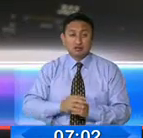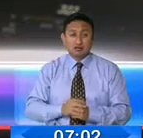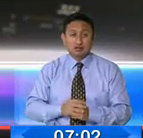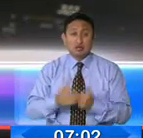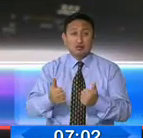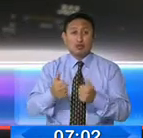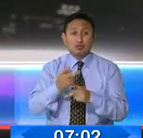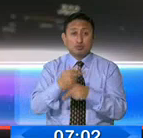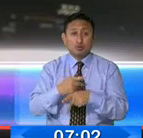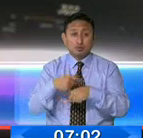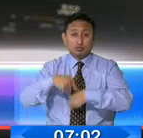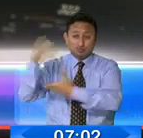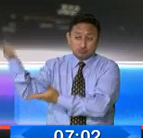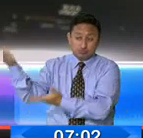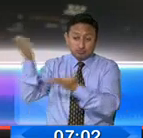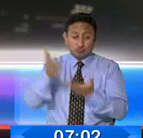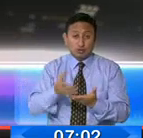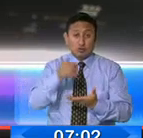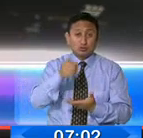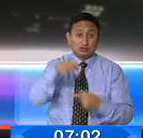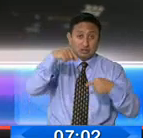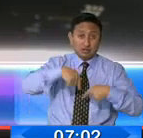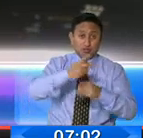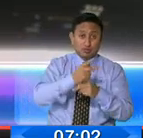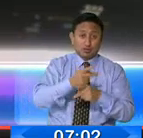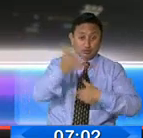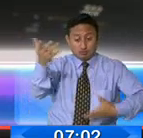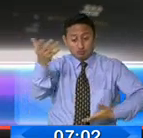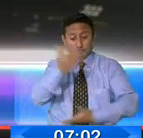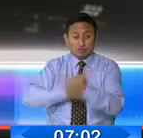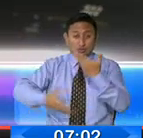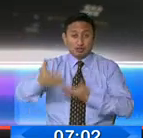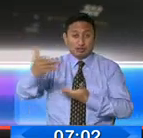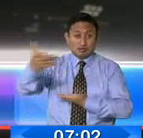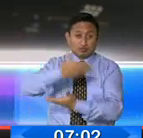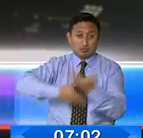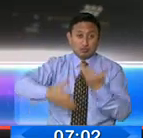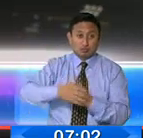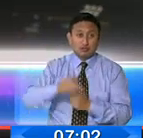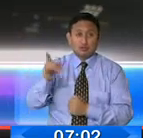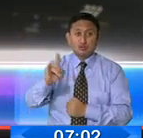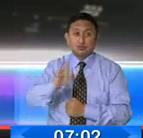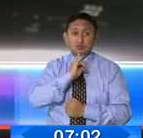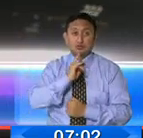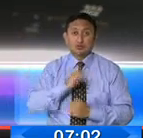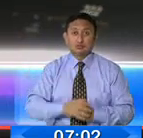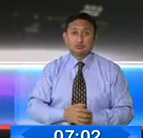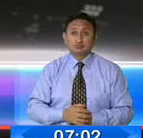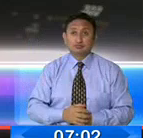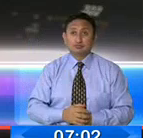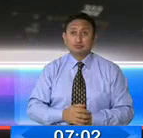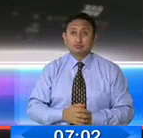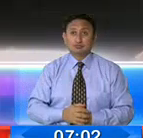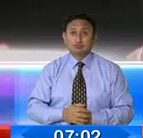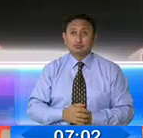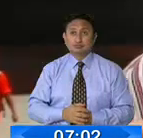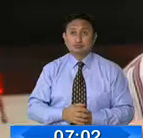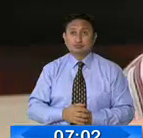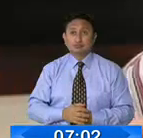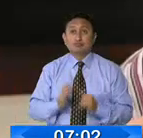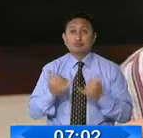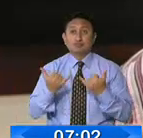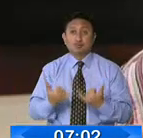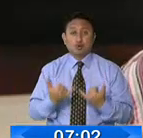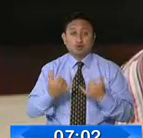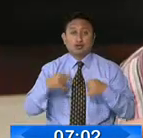buenos productos americanos, y ustedes, el producto ecuatoriano que llega al país de los Estados Unidos, es muy apreciado. Y hoy